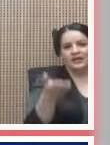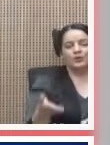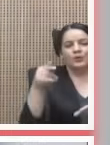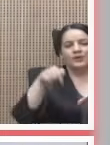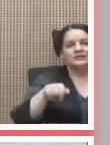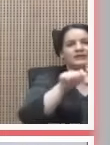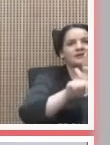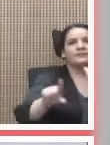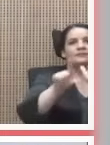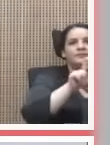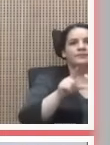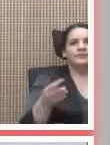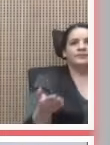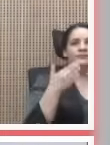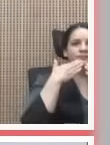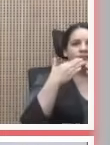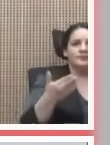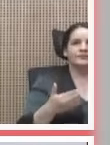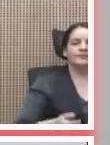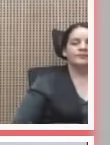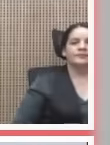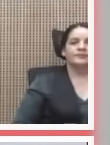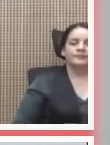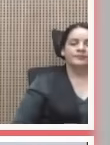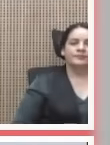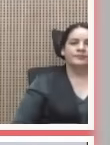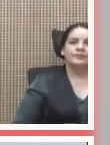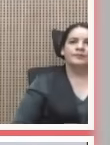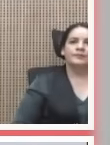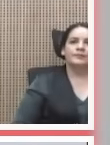Legislativa. Muchísimas gracias.